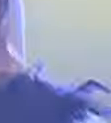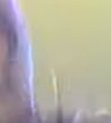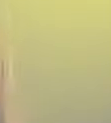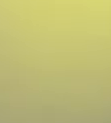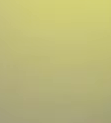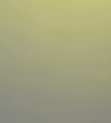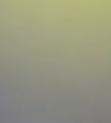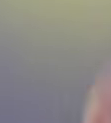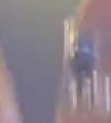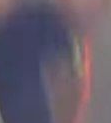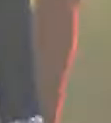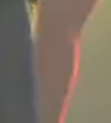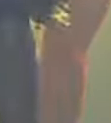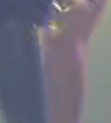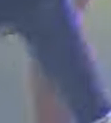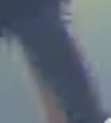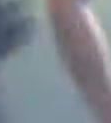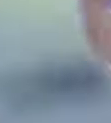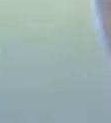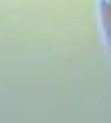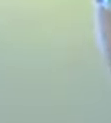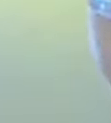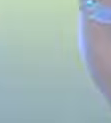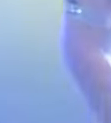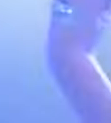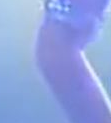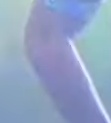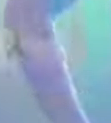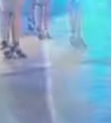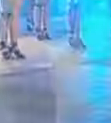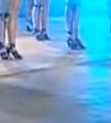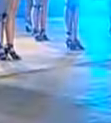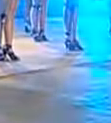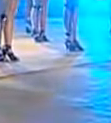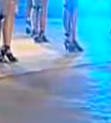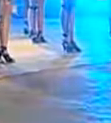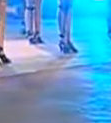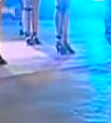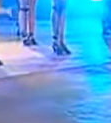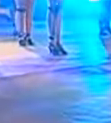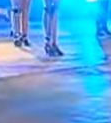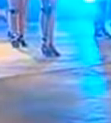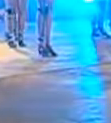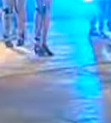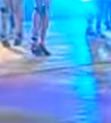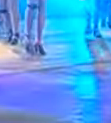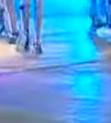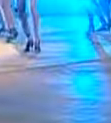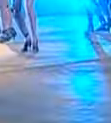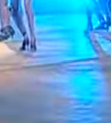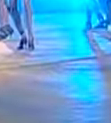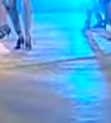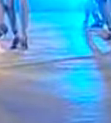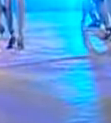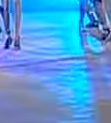completar su corte real de cara al gran desfile que tendrá lugar mañana y que saldrá desde la ciudad deportiva de Lanzarote, atravesará la vía medular hasta